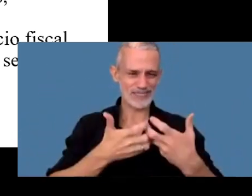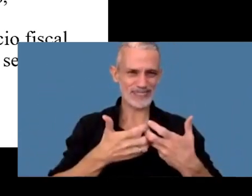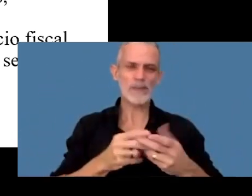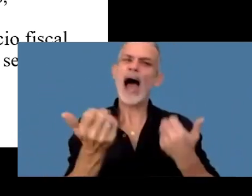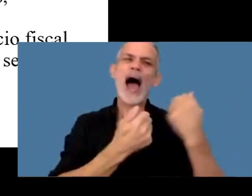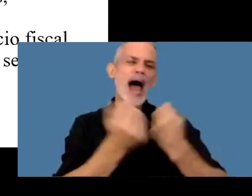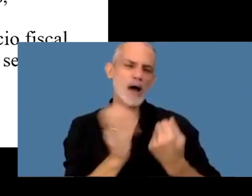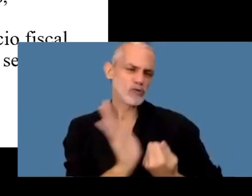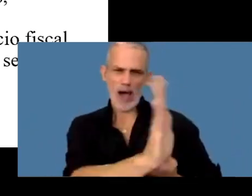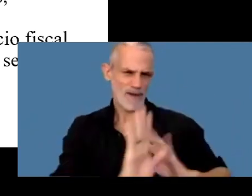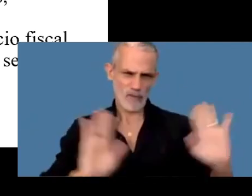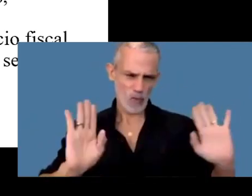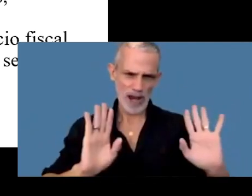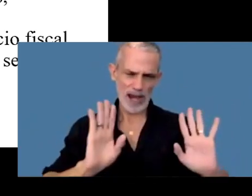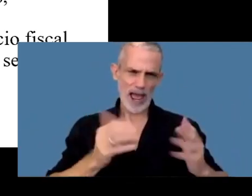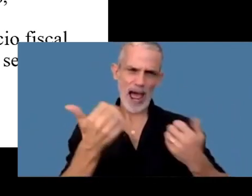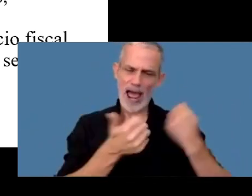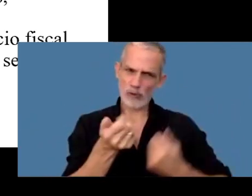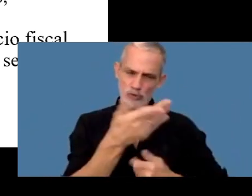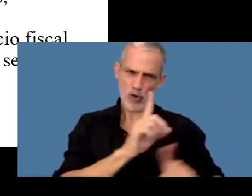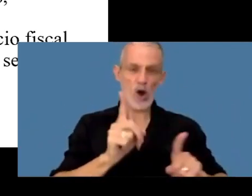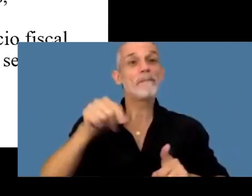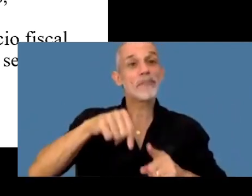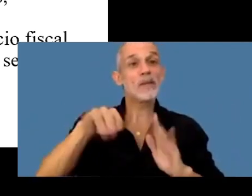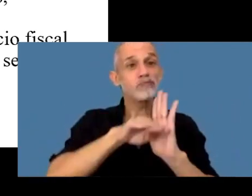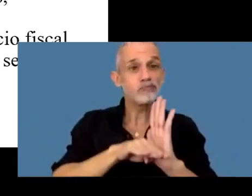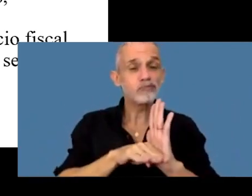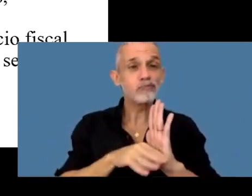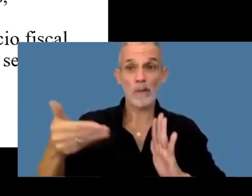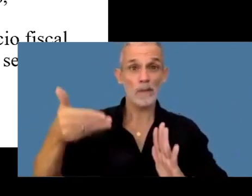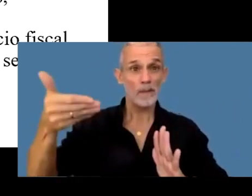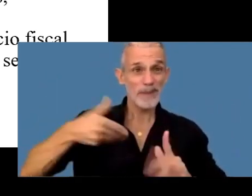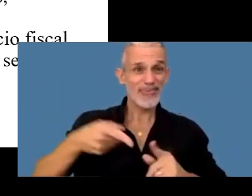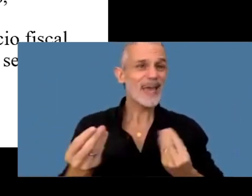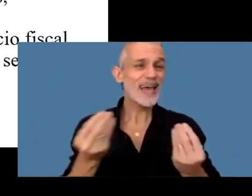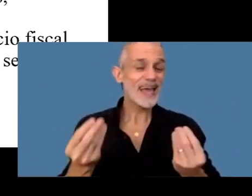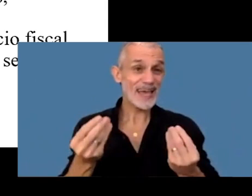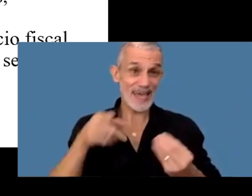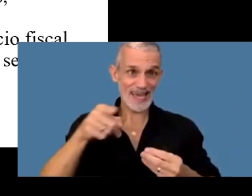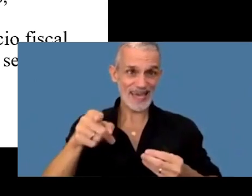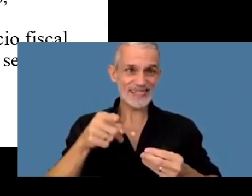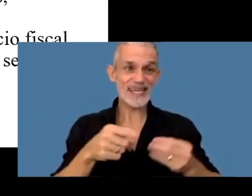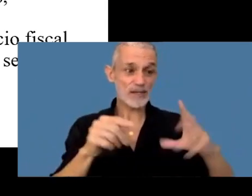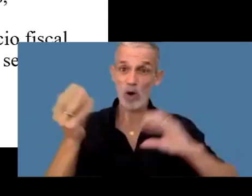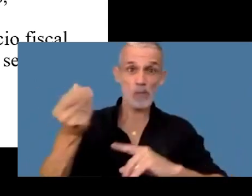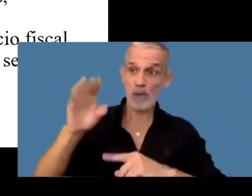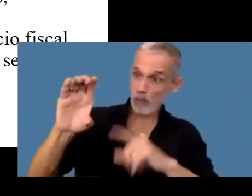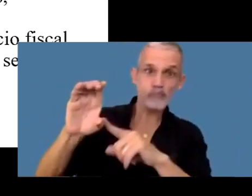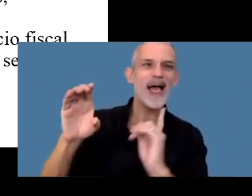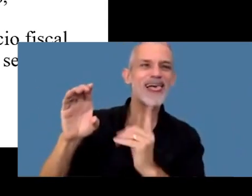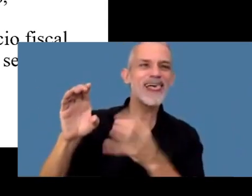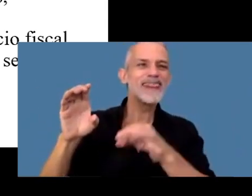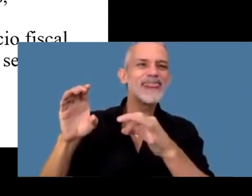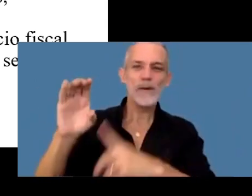y donde uno de los requisitos que no piden el otro es que ese activo fijo debe mantenerse en